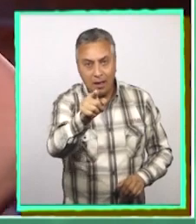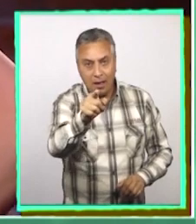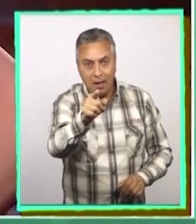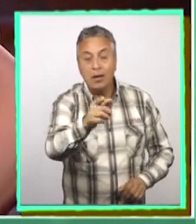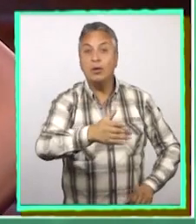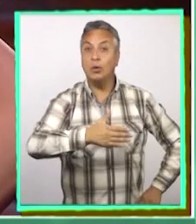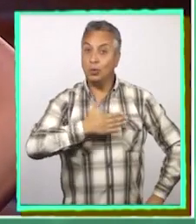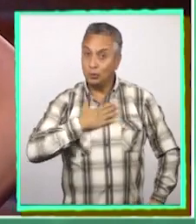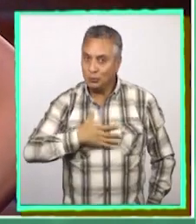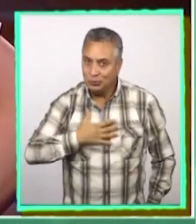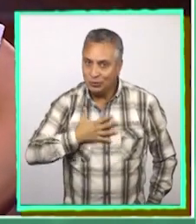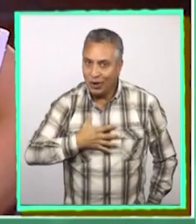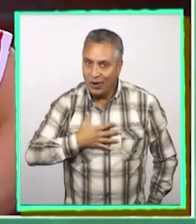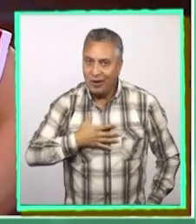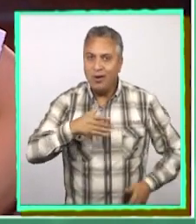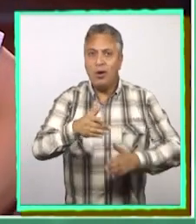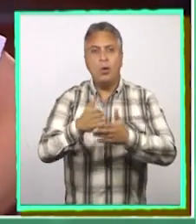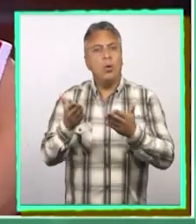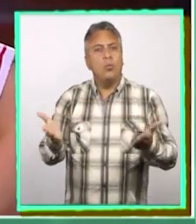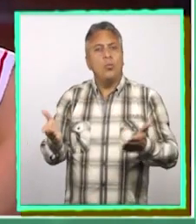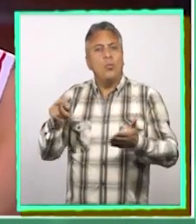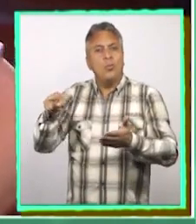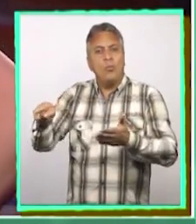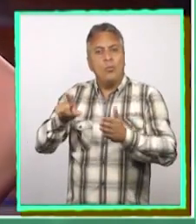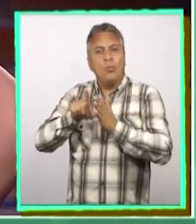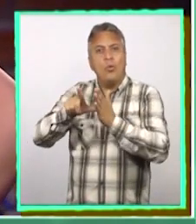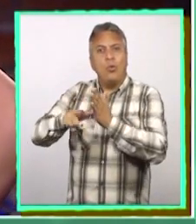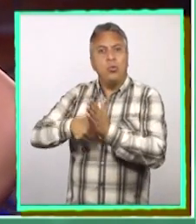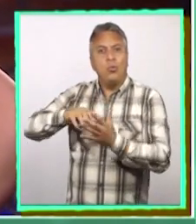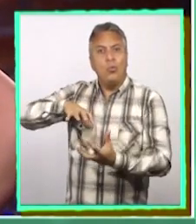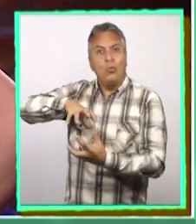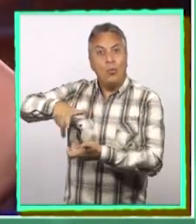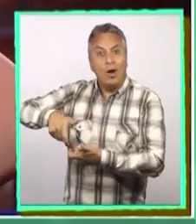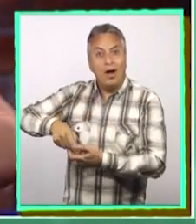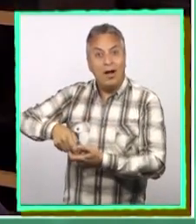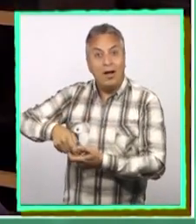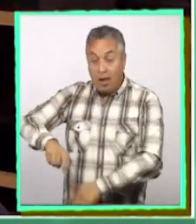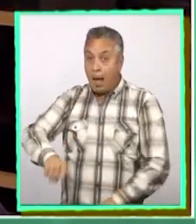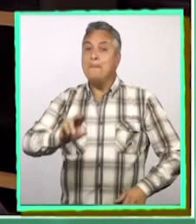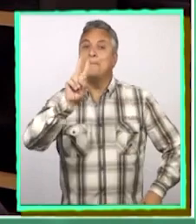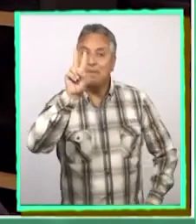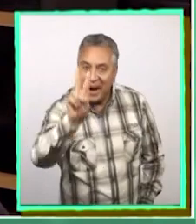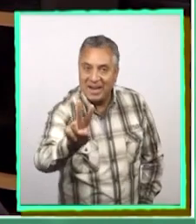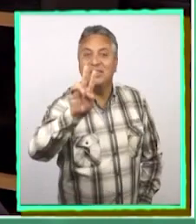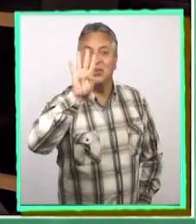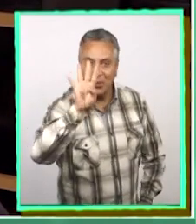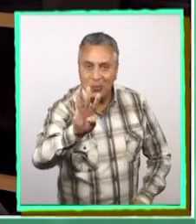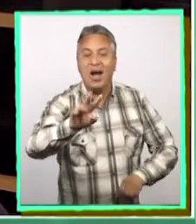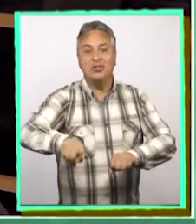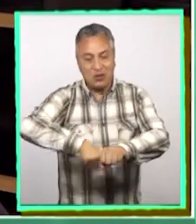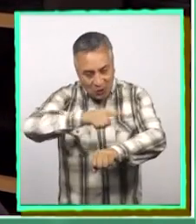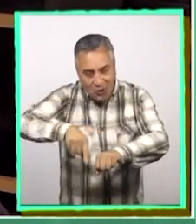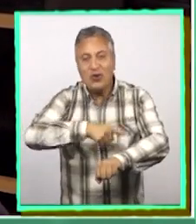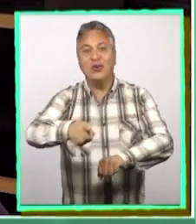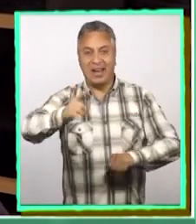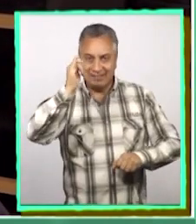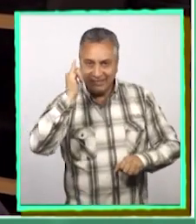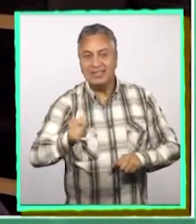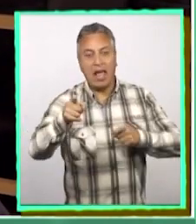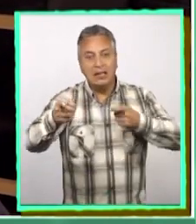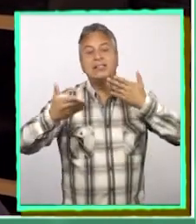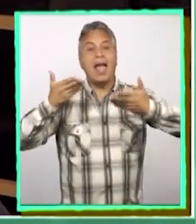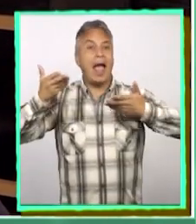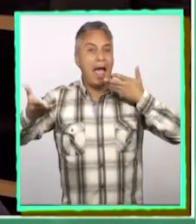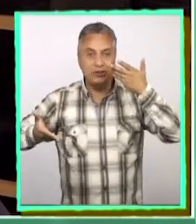¿Y descubriste cuánto dura el movimiento de la rotación? ¡24 horas! ¡Muy bien! ¡Eso decía